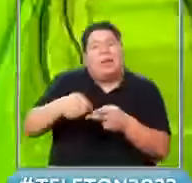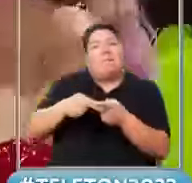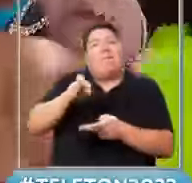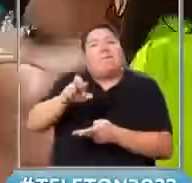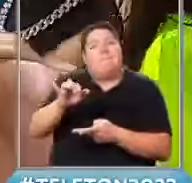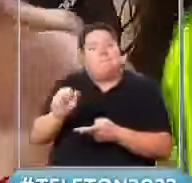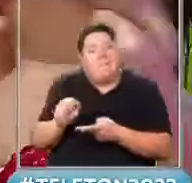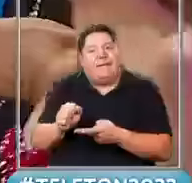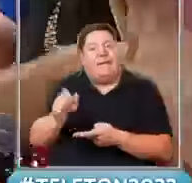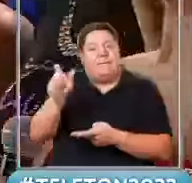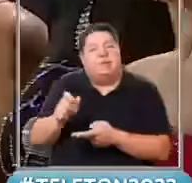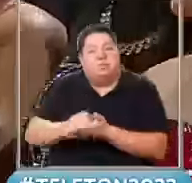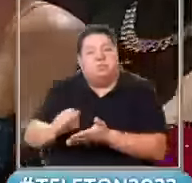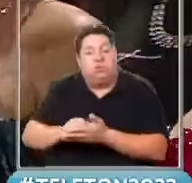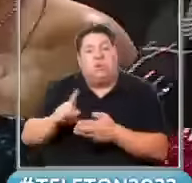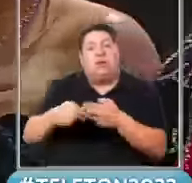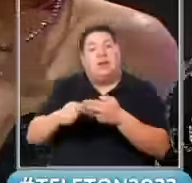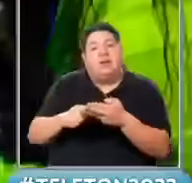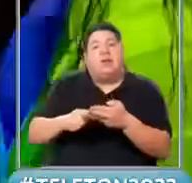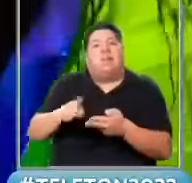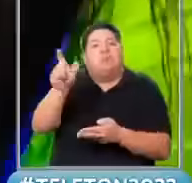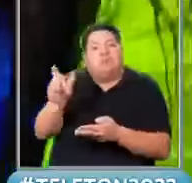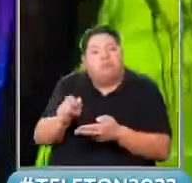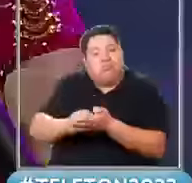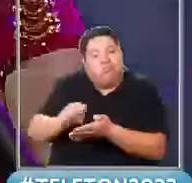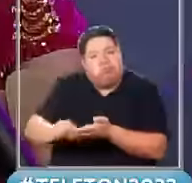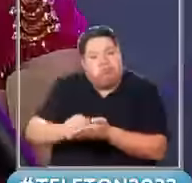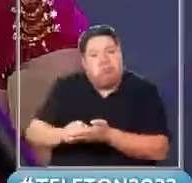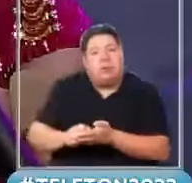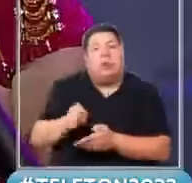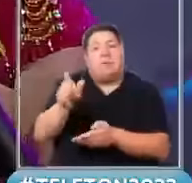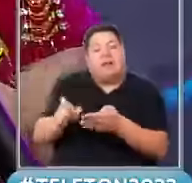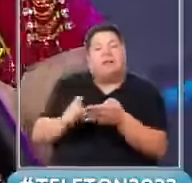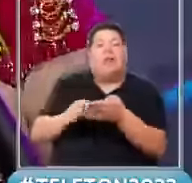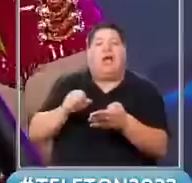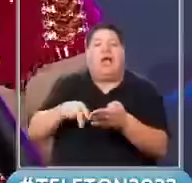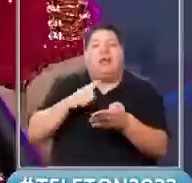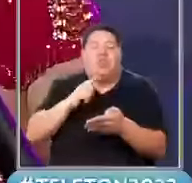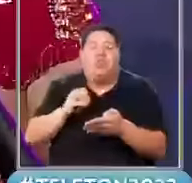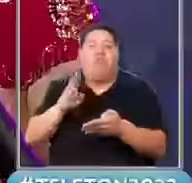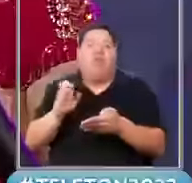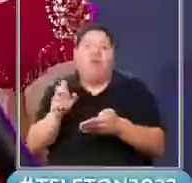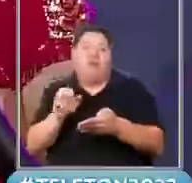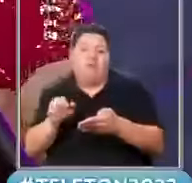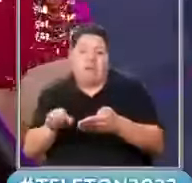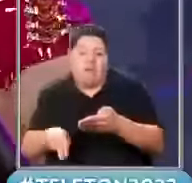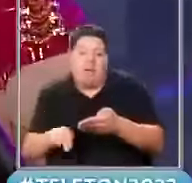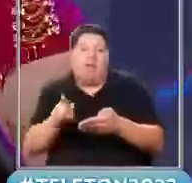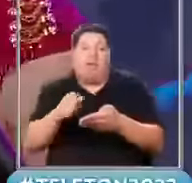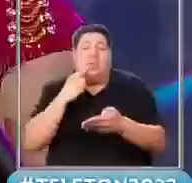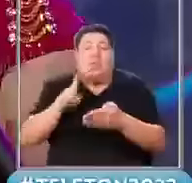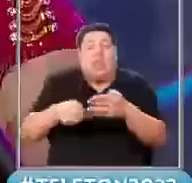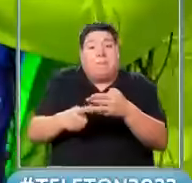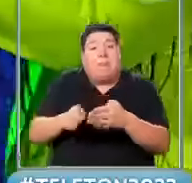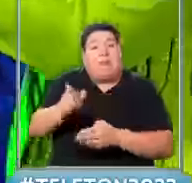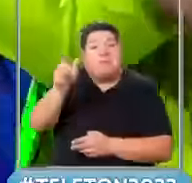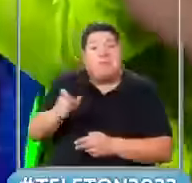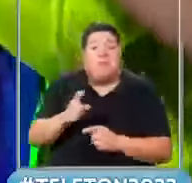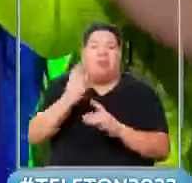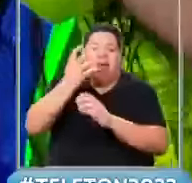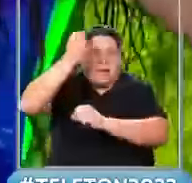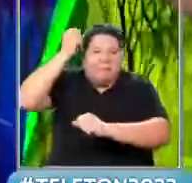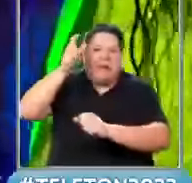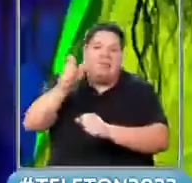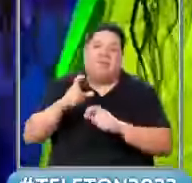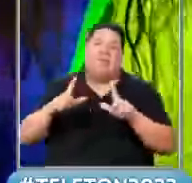María, para Loyalty, para Anto Bosman y también para nuestra